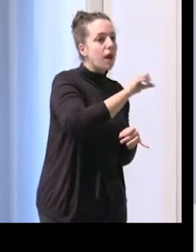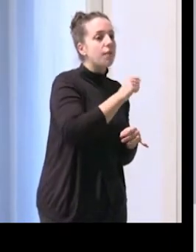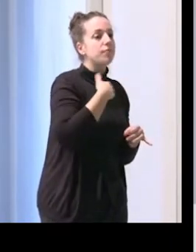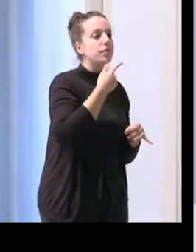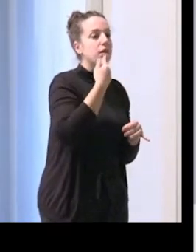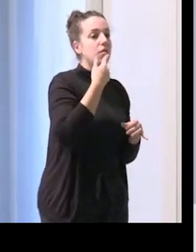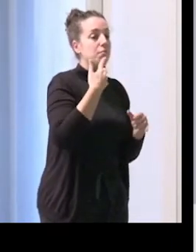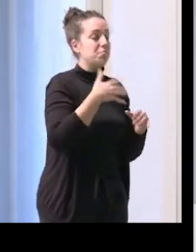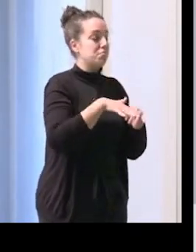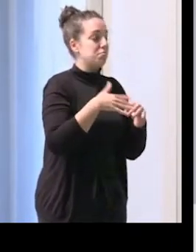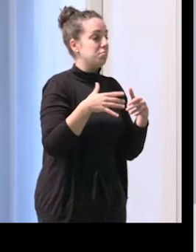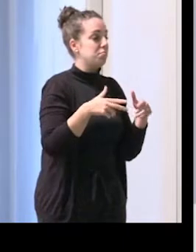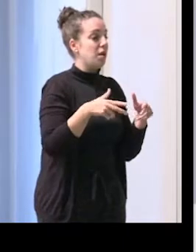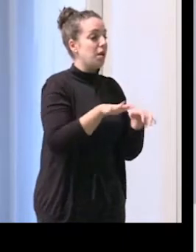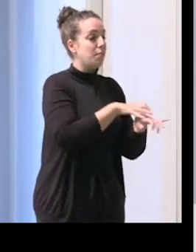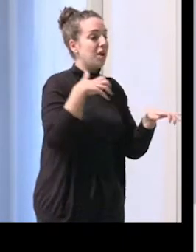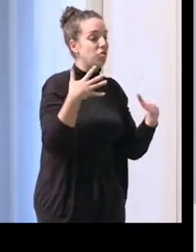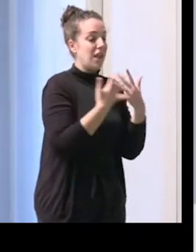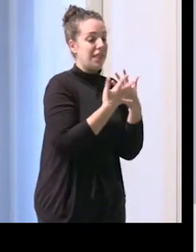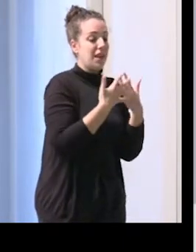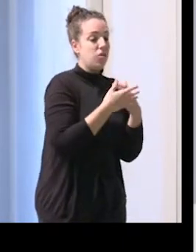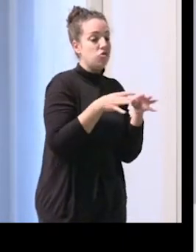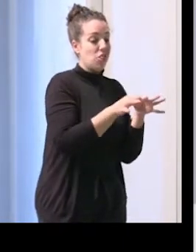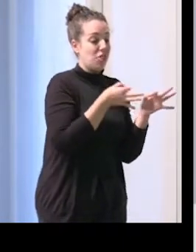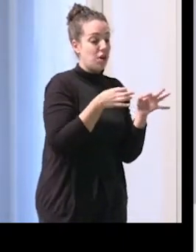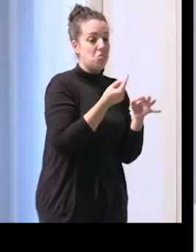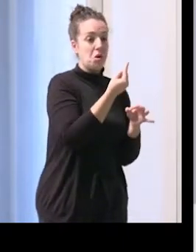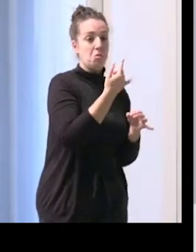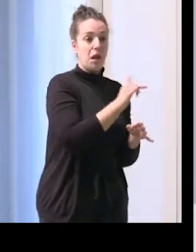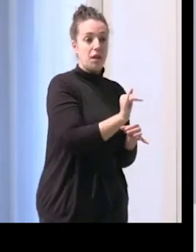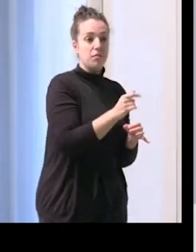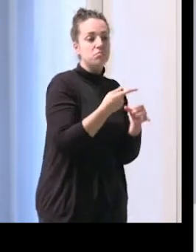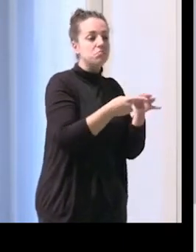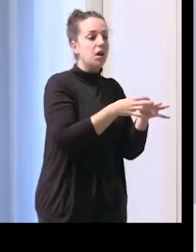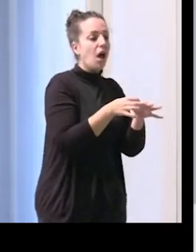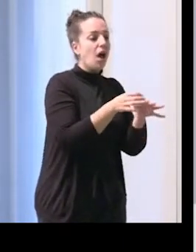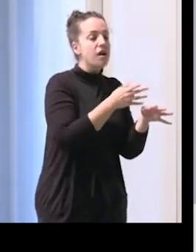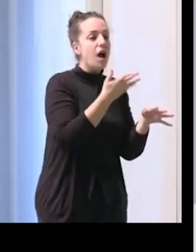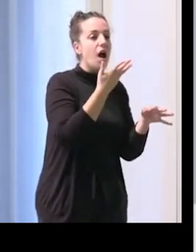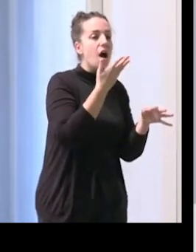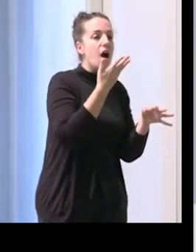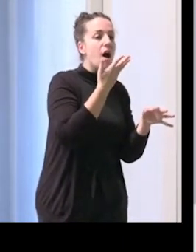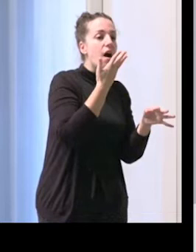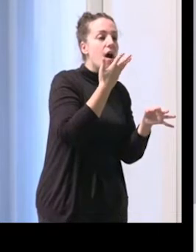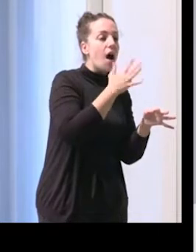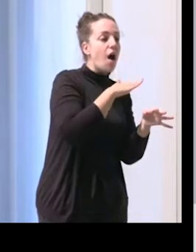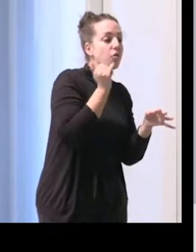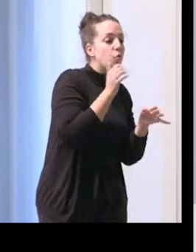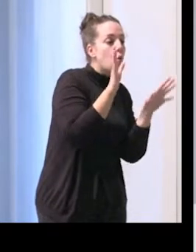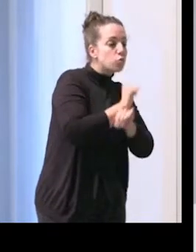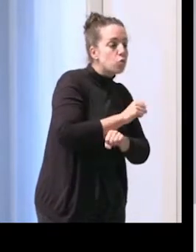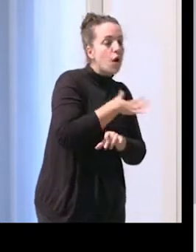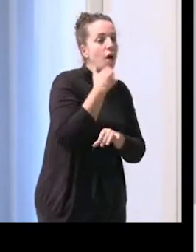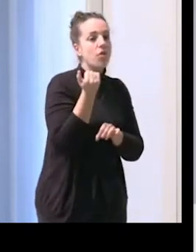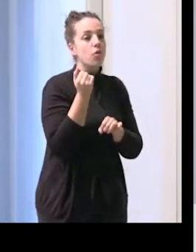somáticos normales, donde tenemos una célula de azul oscuro y una célula de azul más claro, y estas células se van a